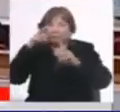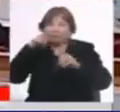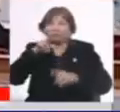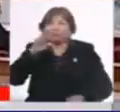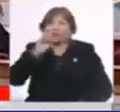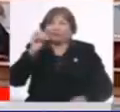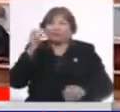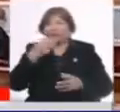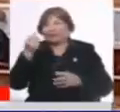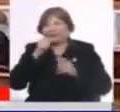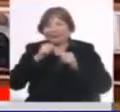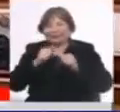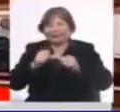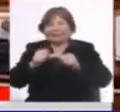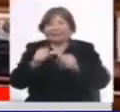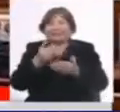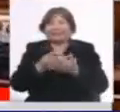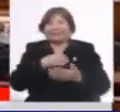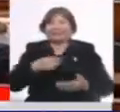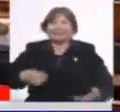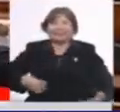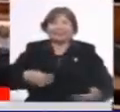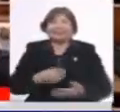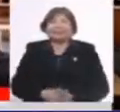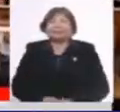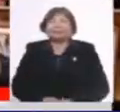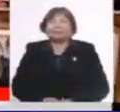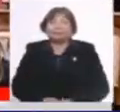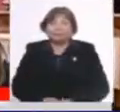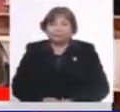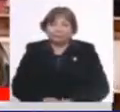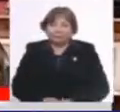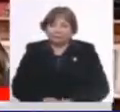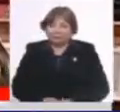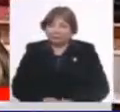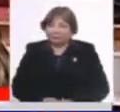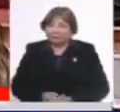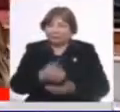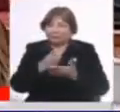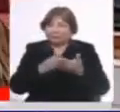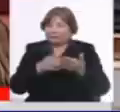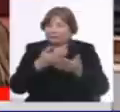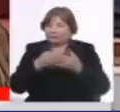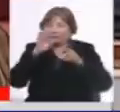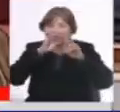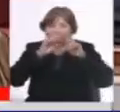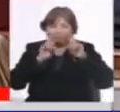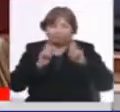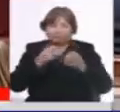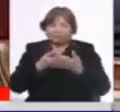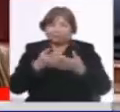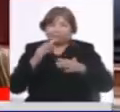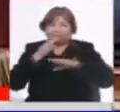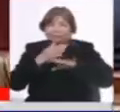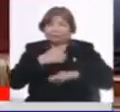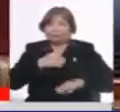de la permanencia de los ministros. gran parte de las preguntas ya a través de